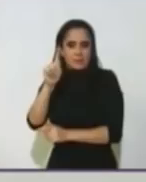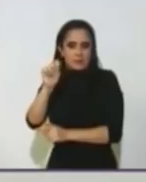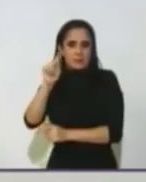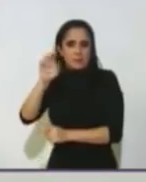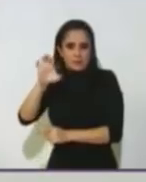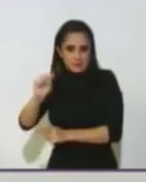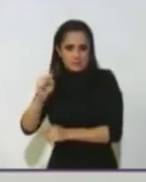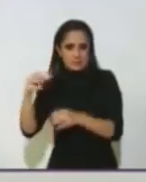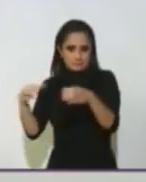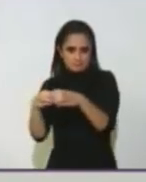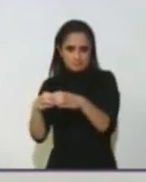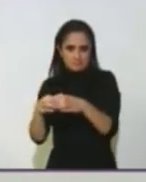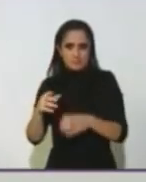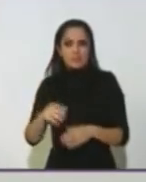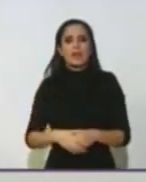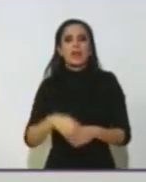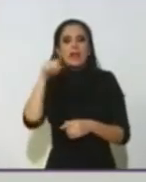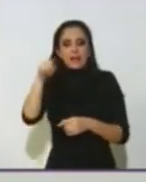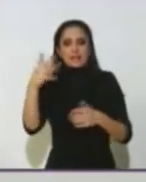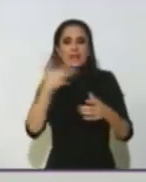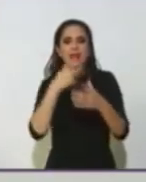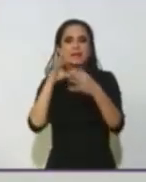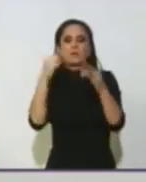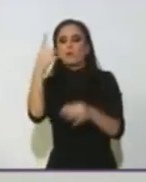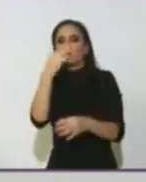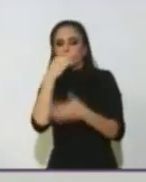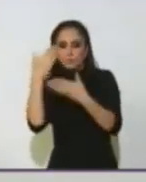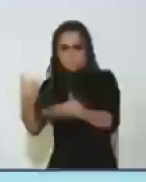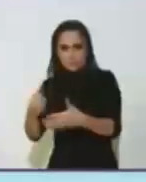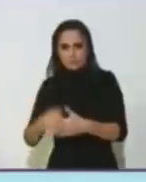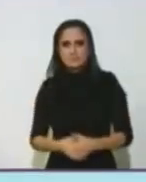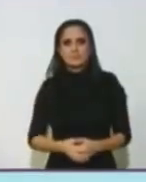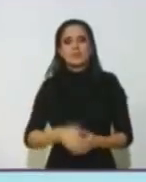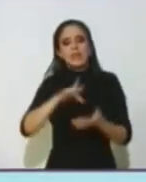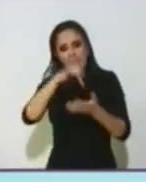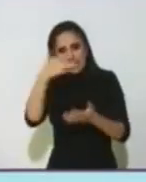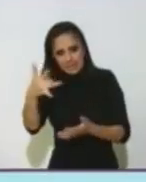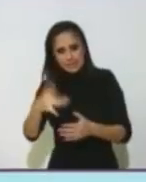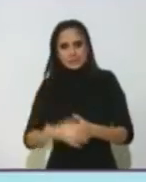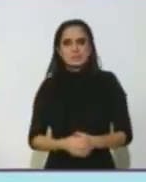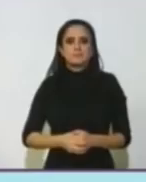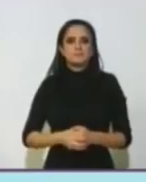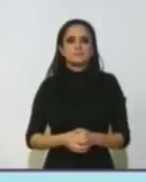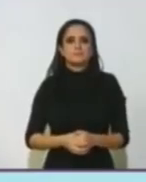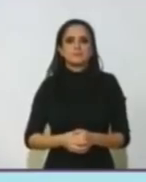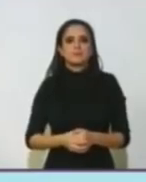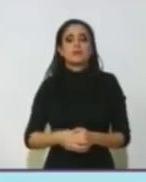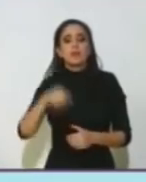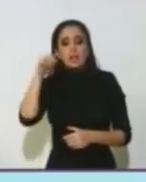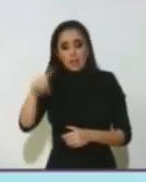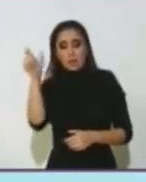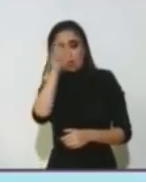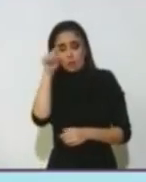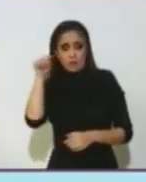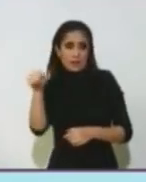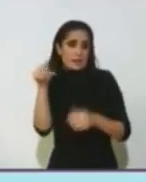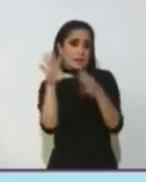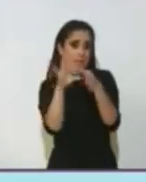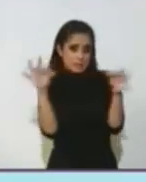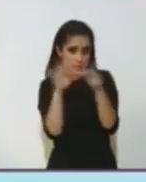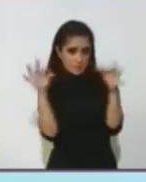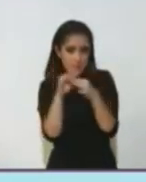dimos una serie de sus incisos adelante un minuto al eje muchas gracias es importante reconocer que cuando uno habla de